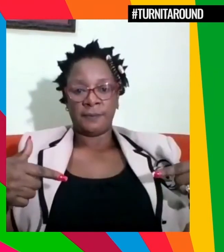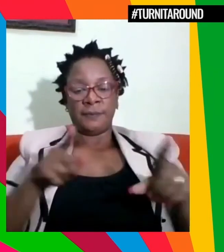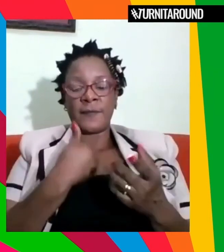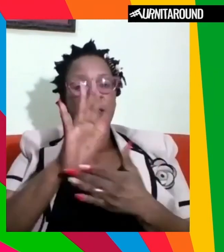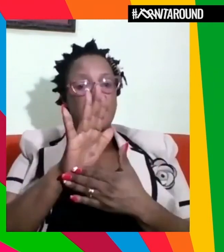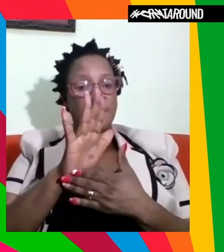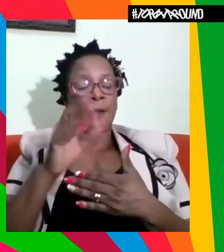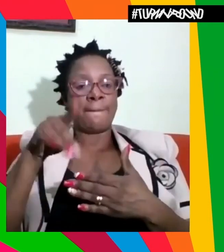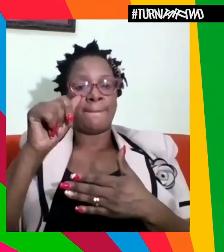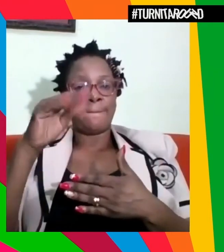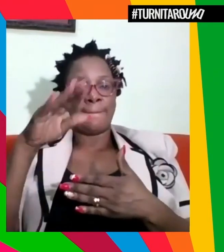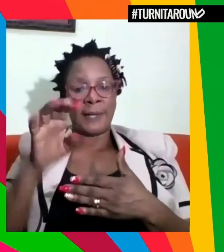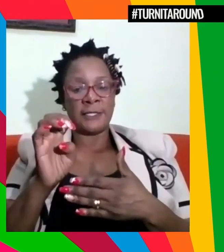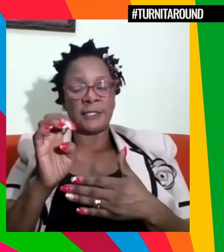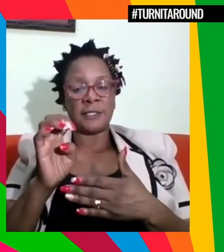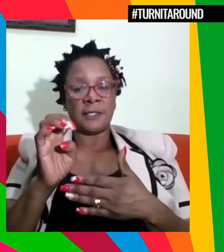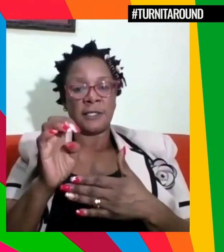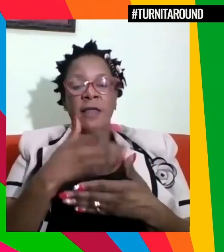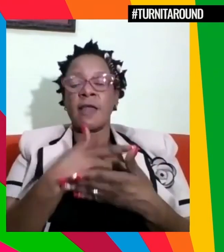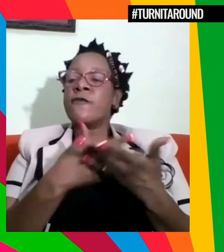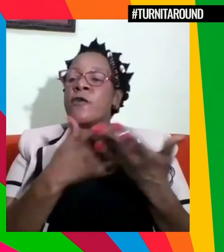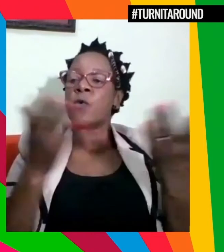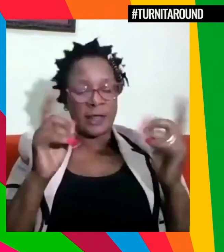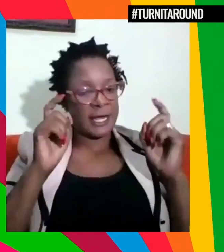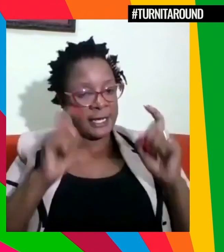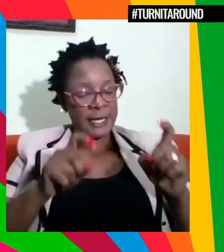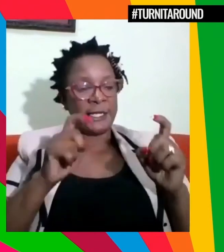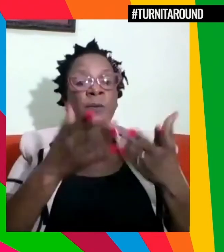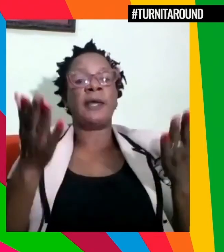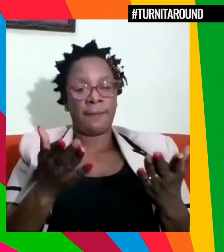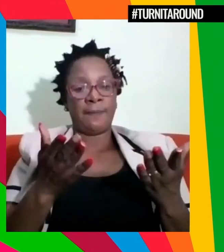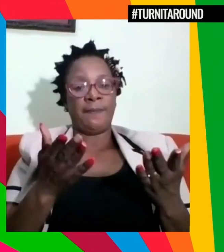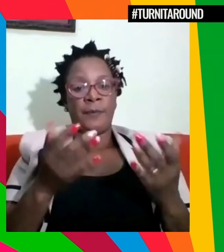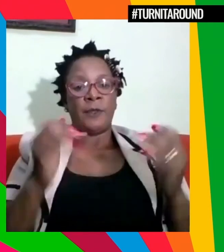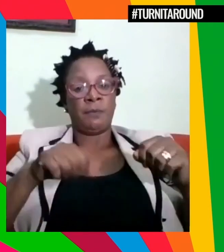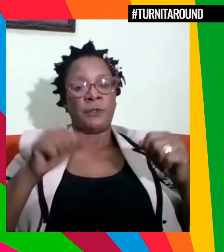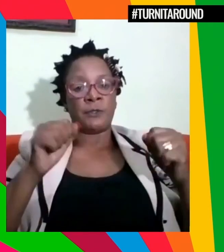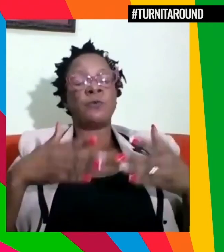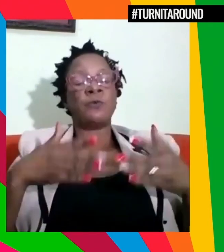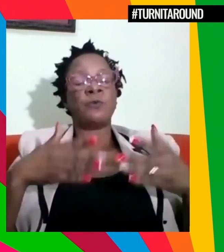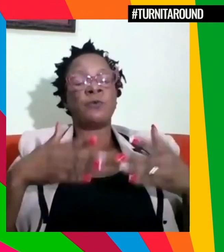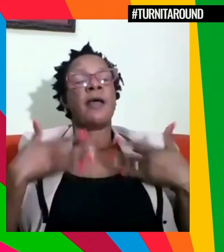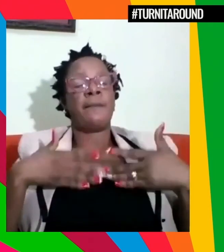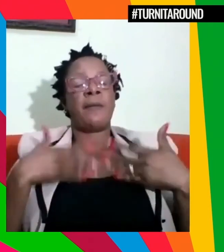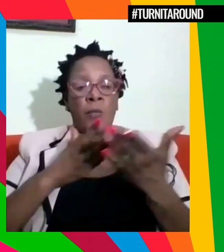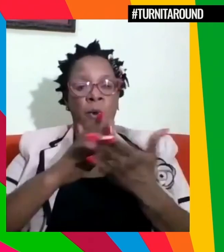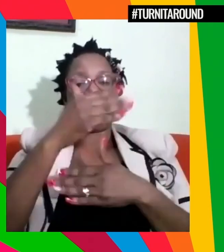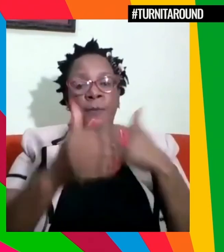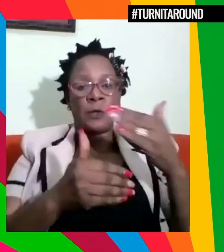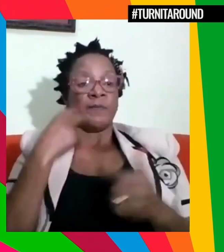al campo de juego, ellos ya están felices practicando deporte. Y el verlos felices me hace